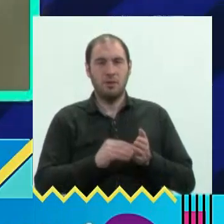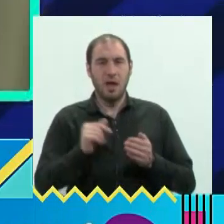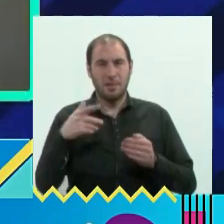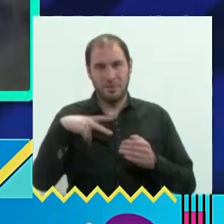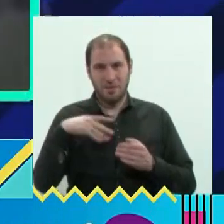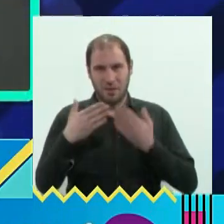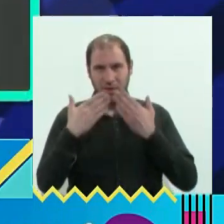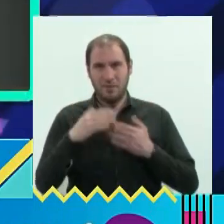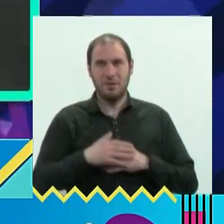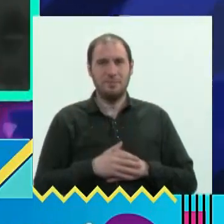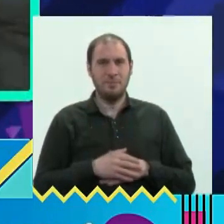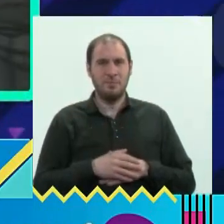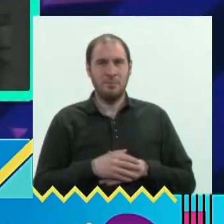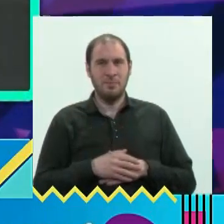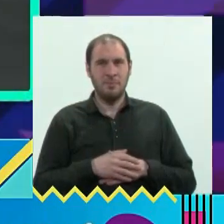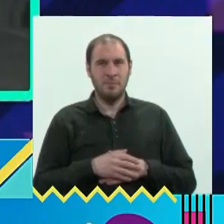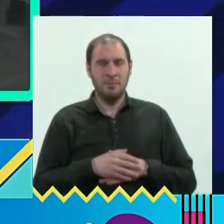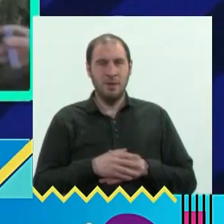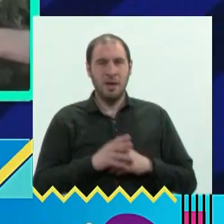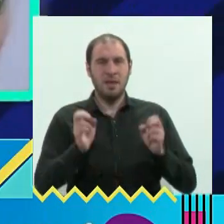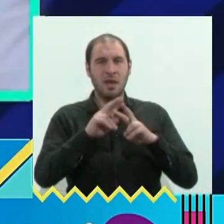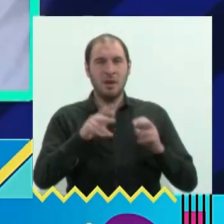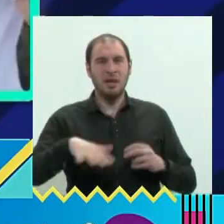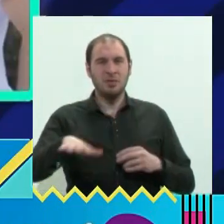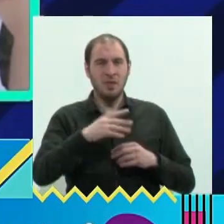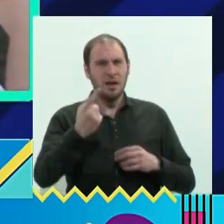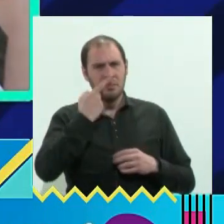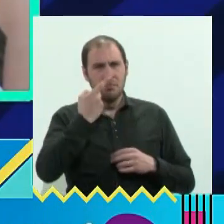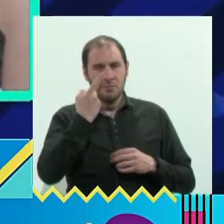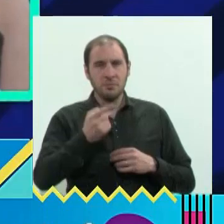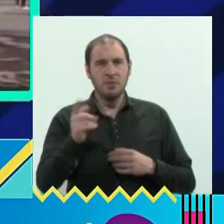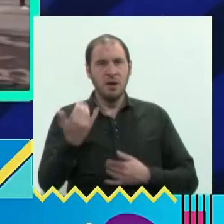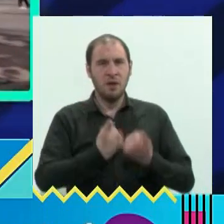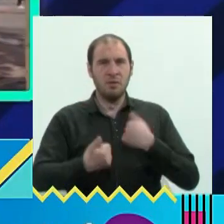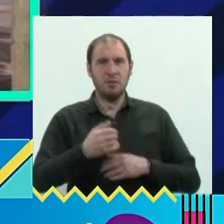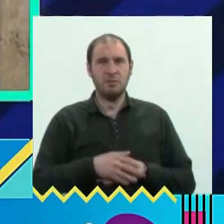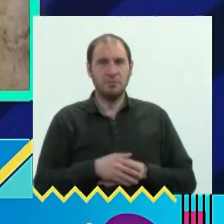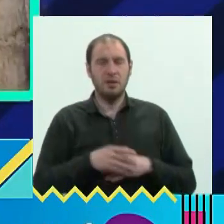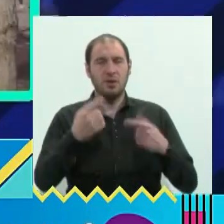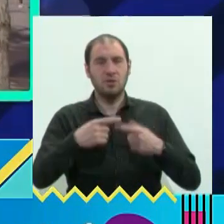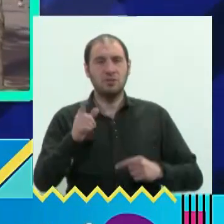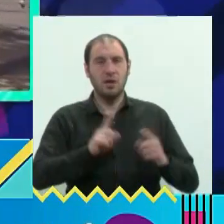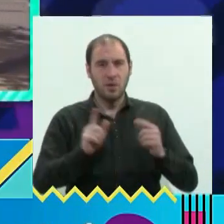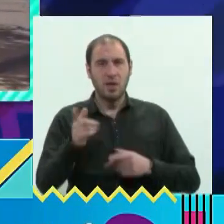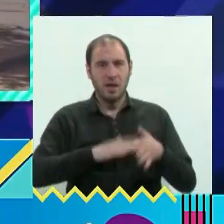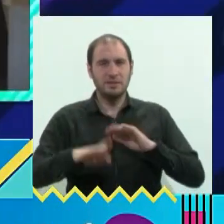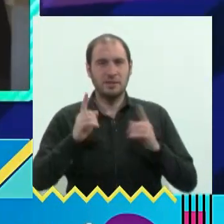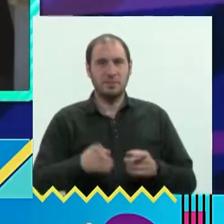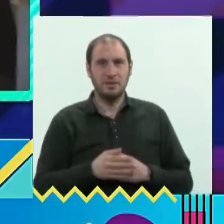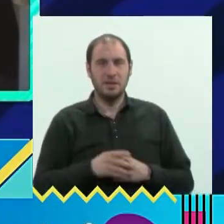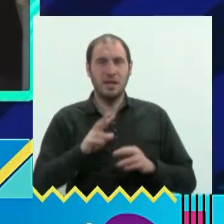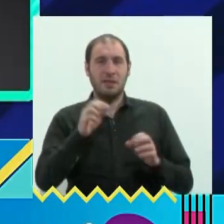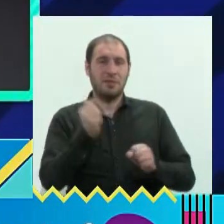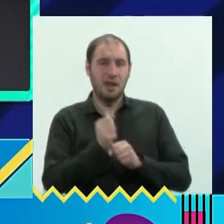del aire, con respecto a las ciudades, sería muy interesante que él nos platicara algunas cosas que ellos han hecho también, ya de